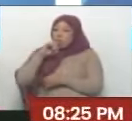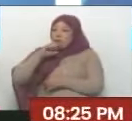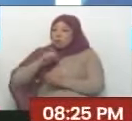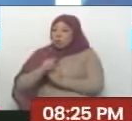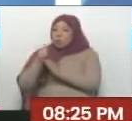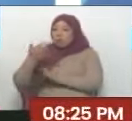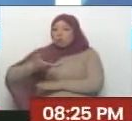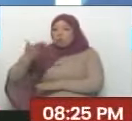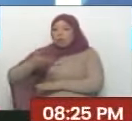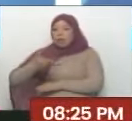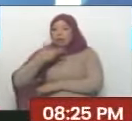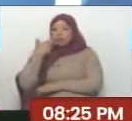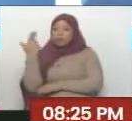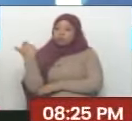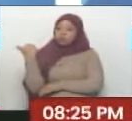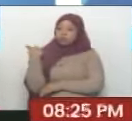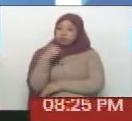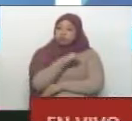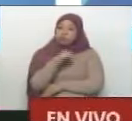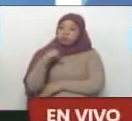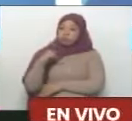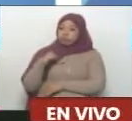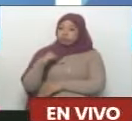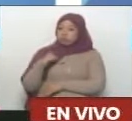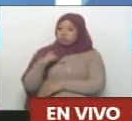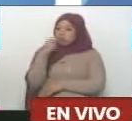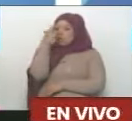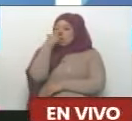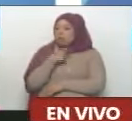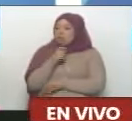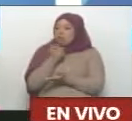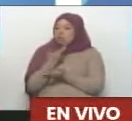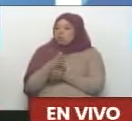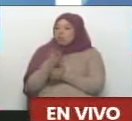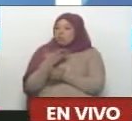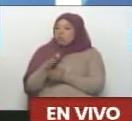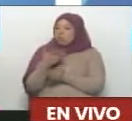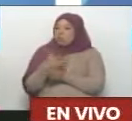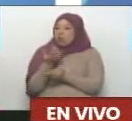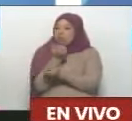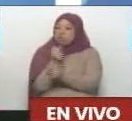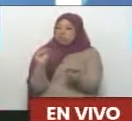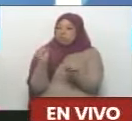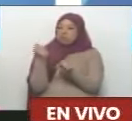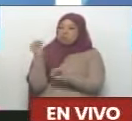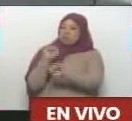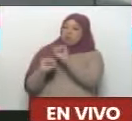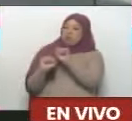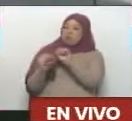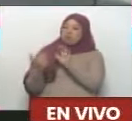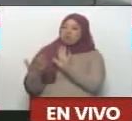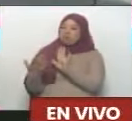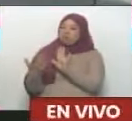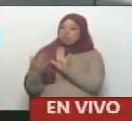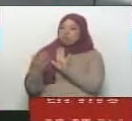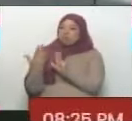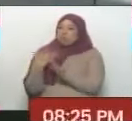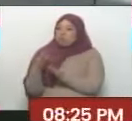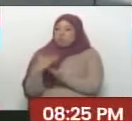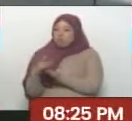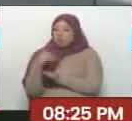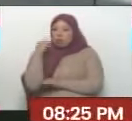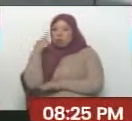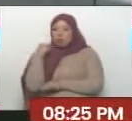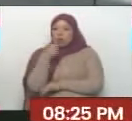el egocentrismo, la indolencia, la indiferencia, el individualismo, el supremacismo y el afán